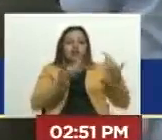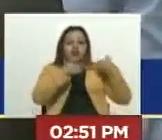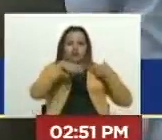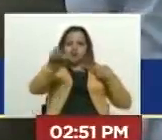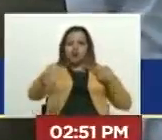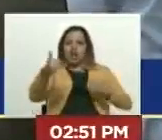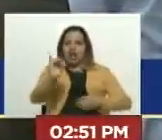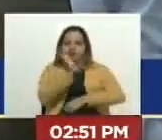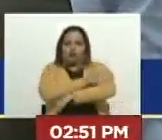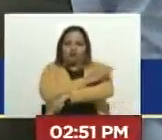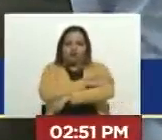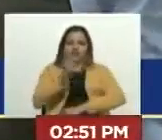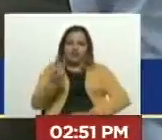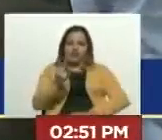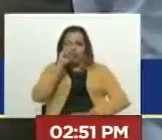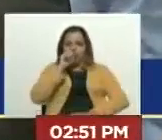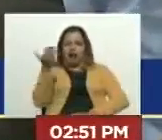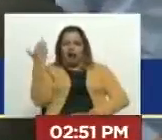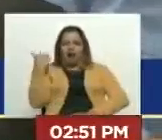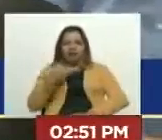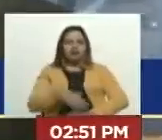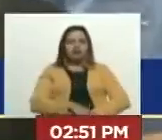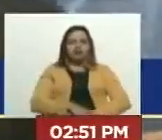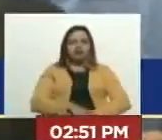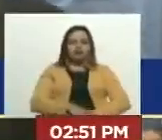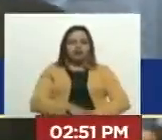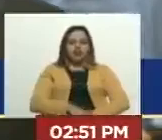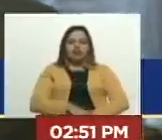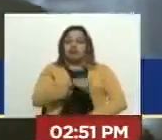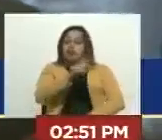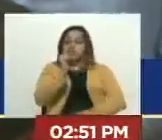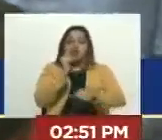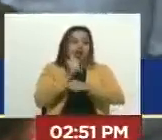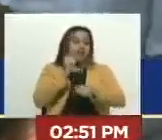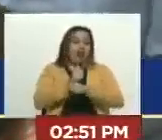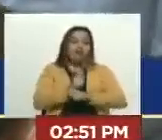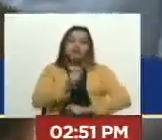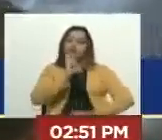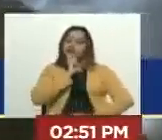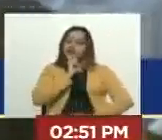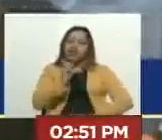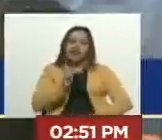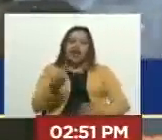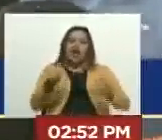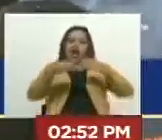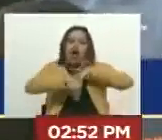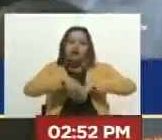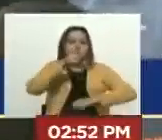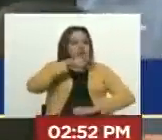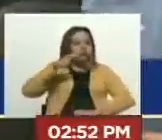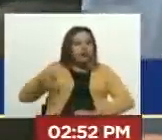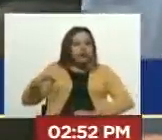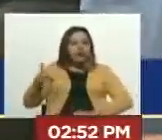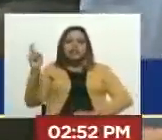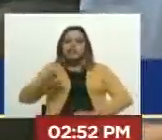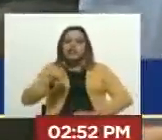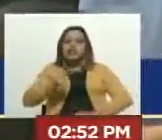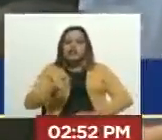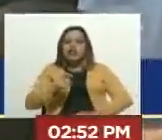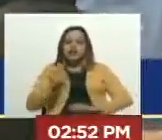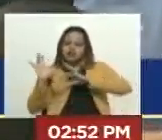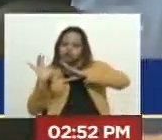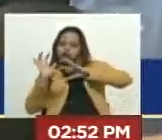venezolana. Era una tarea complicada, ¿no?, convencer a un pueblo que necesitaba ser